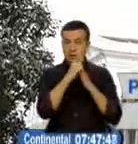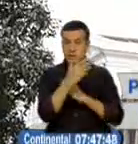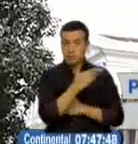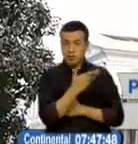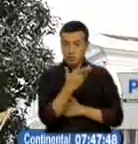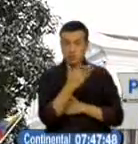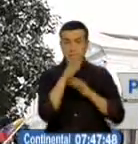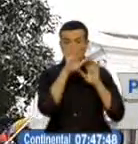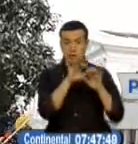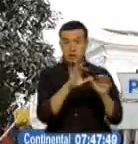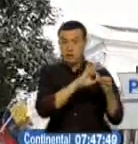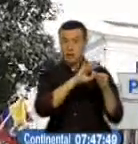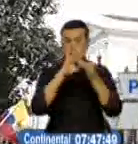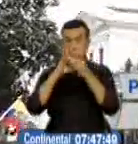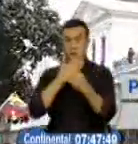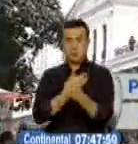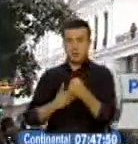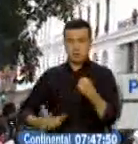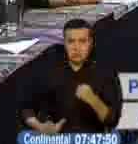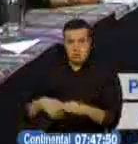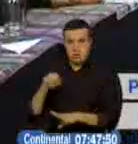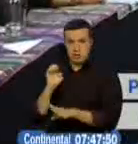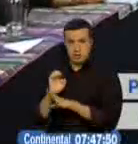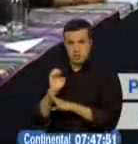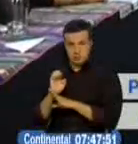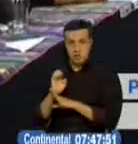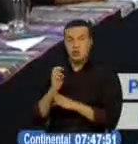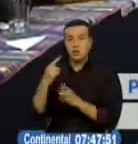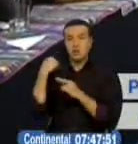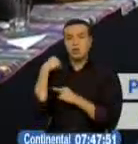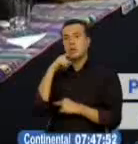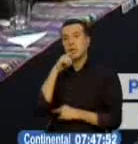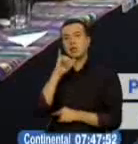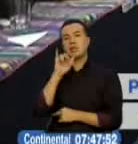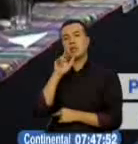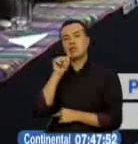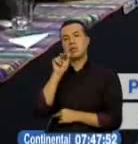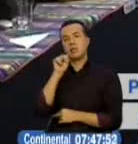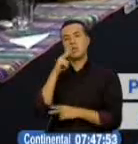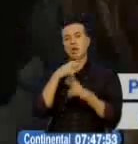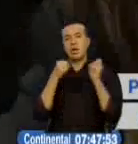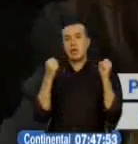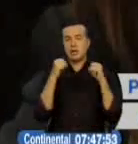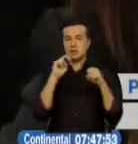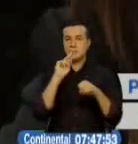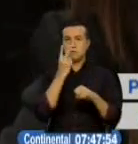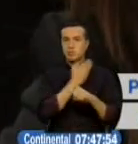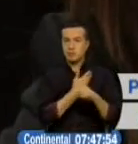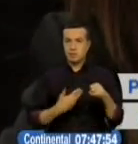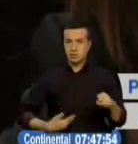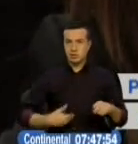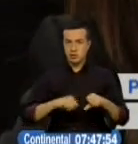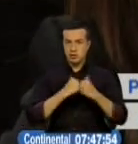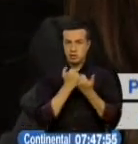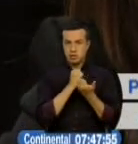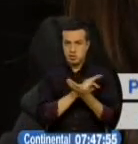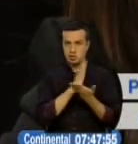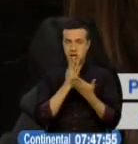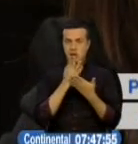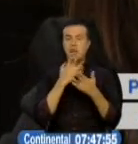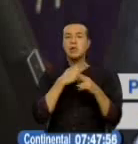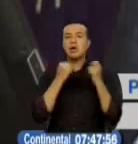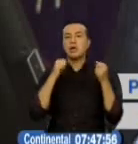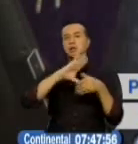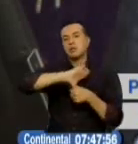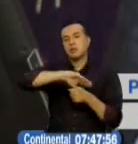Estado estará adscrita a la Presidencia de la República y estará a cargo de Irina Cabezas, ex vicepresidenta de la Asamblea Nacional y ex embajadora del Ecuador en